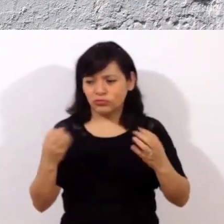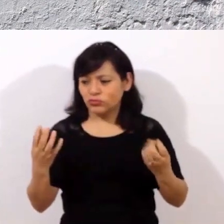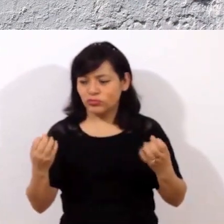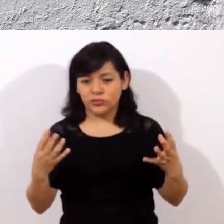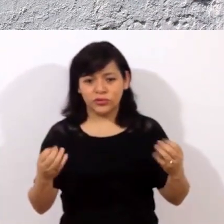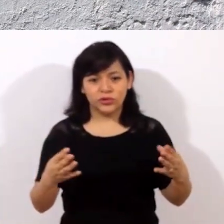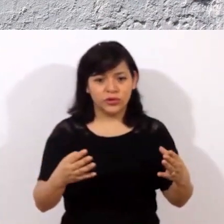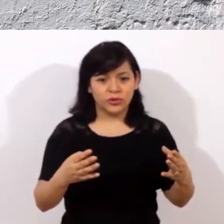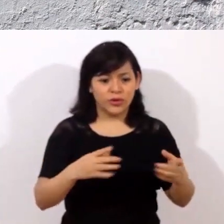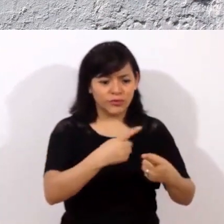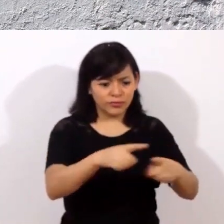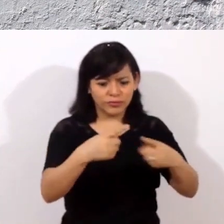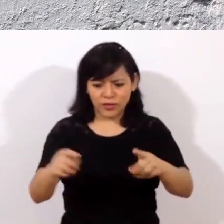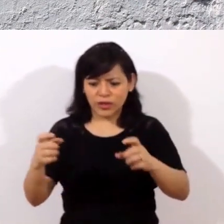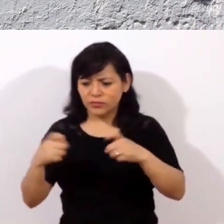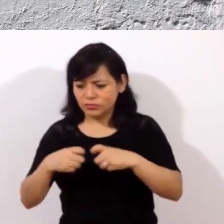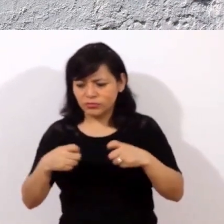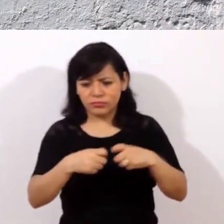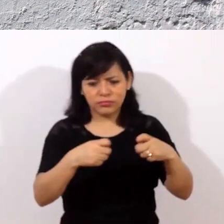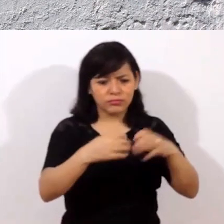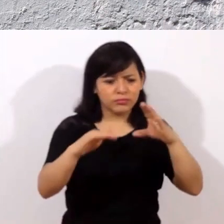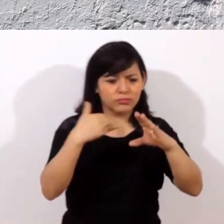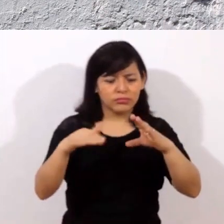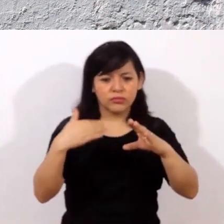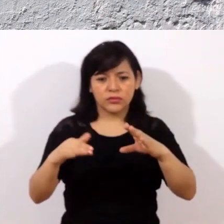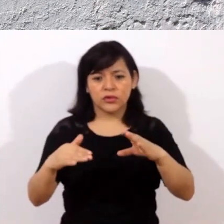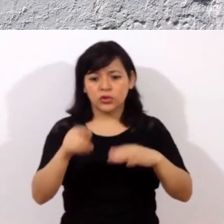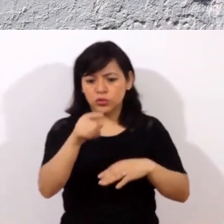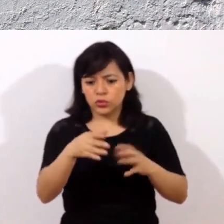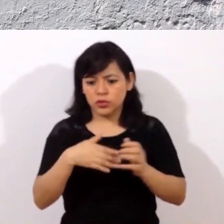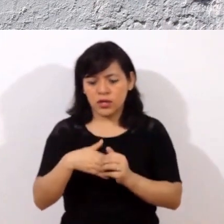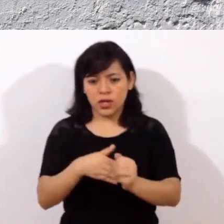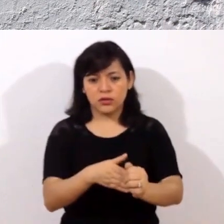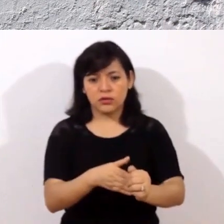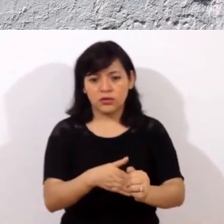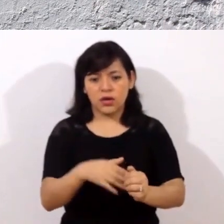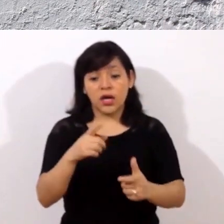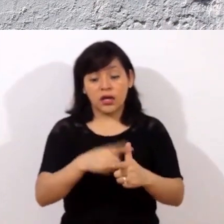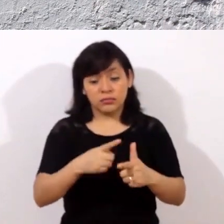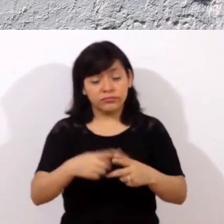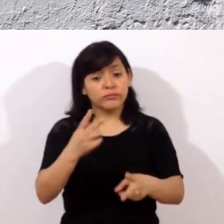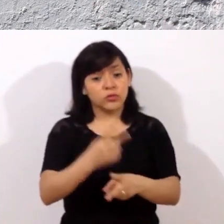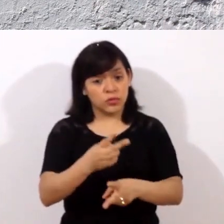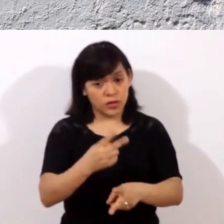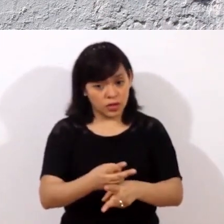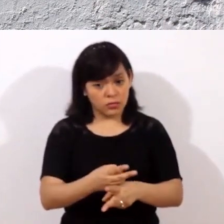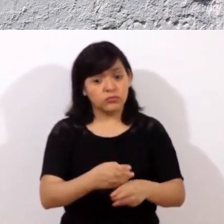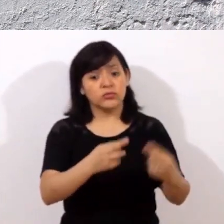ya sea que tú estés guiando, no tomes a la ligera tus